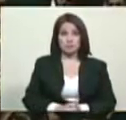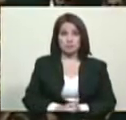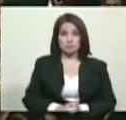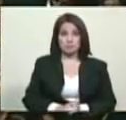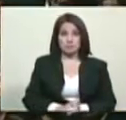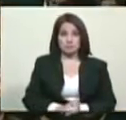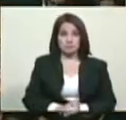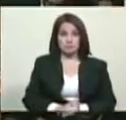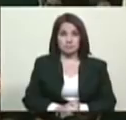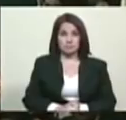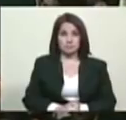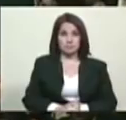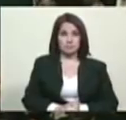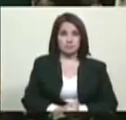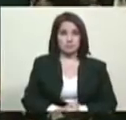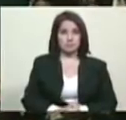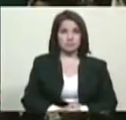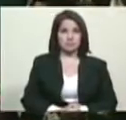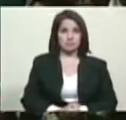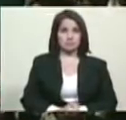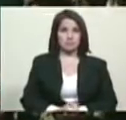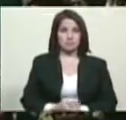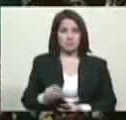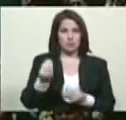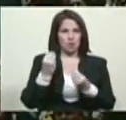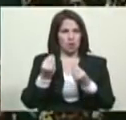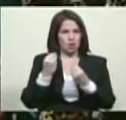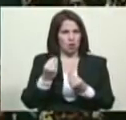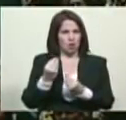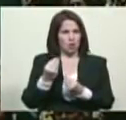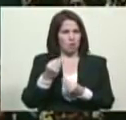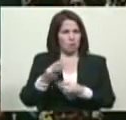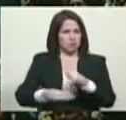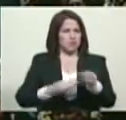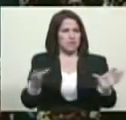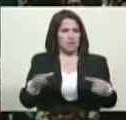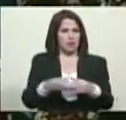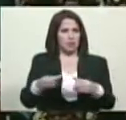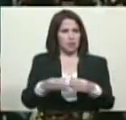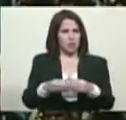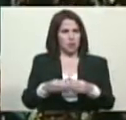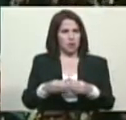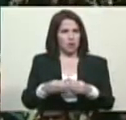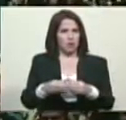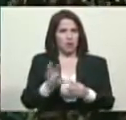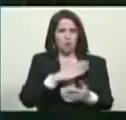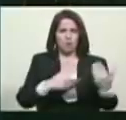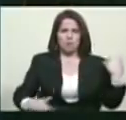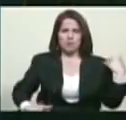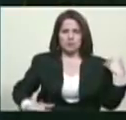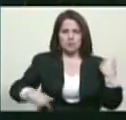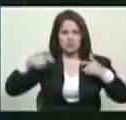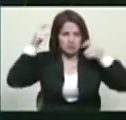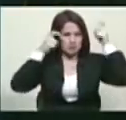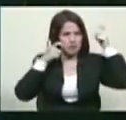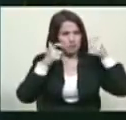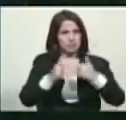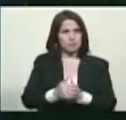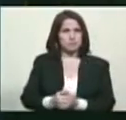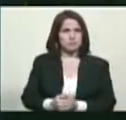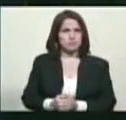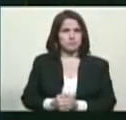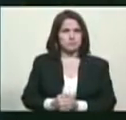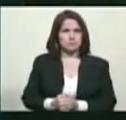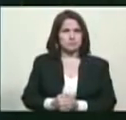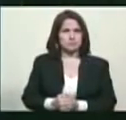Usted sabe muy bien, estaba en muchas reuniones con el presidente Chávez. Para mí sigue siendo presidente Hugo